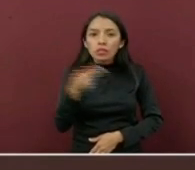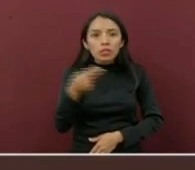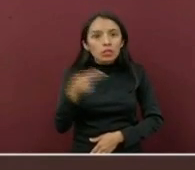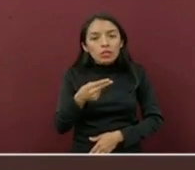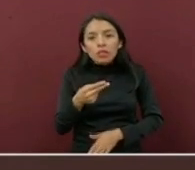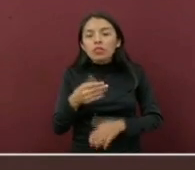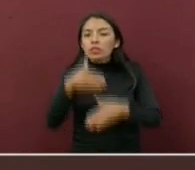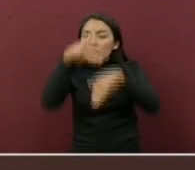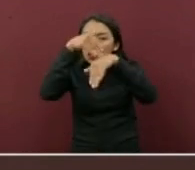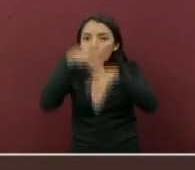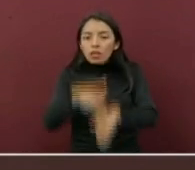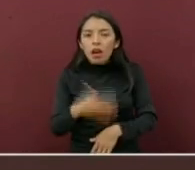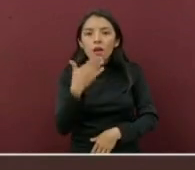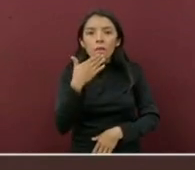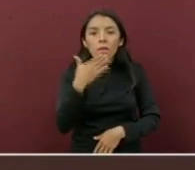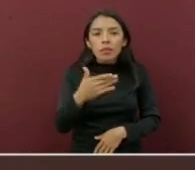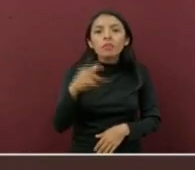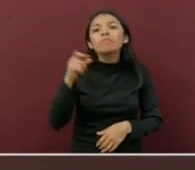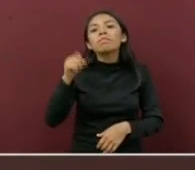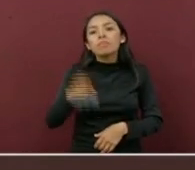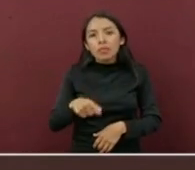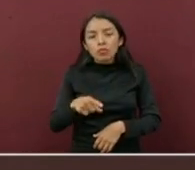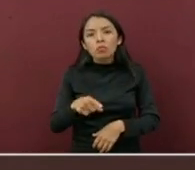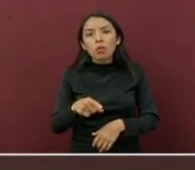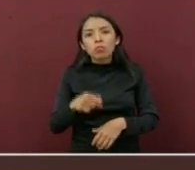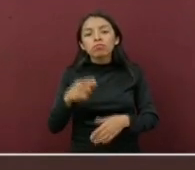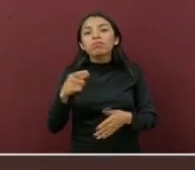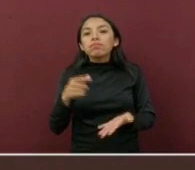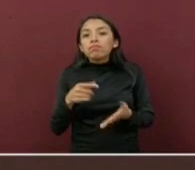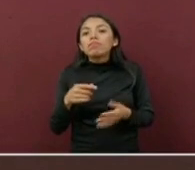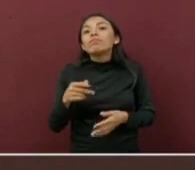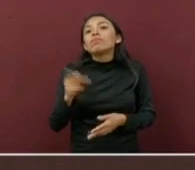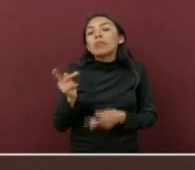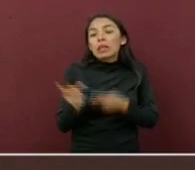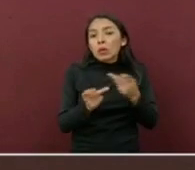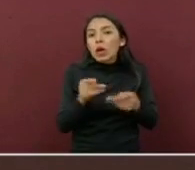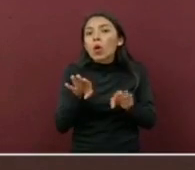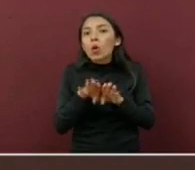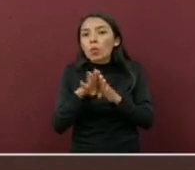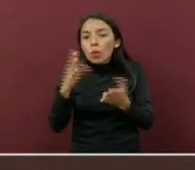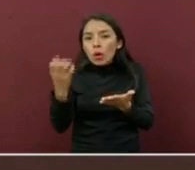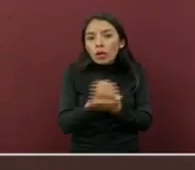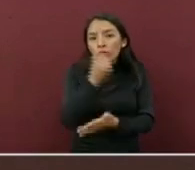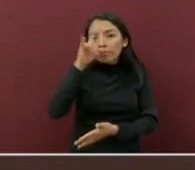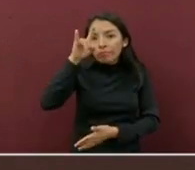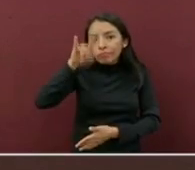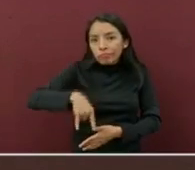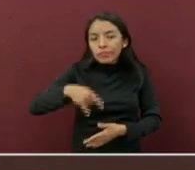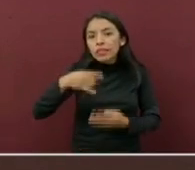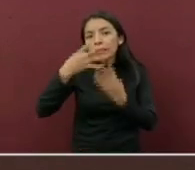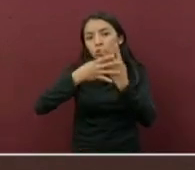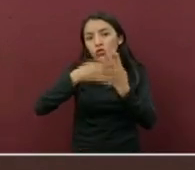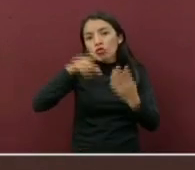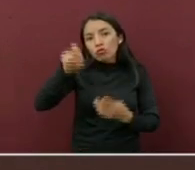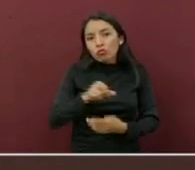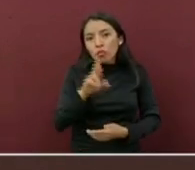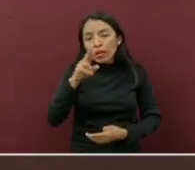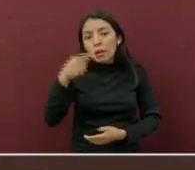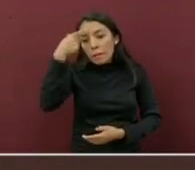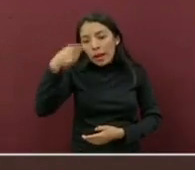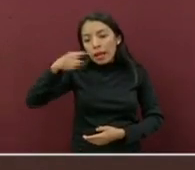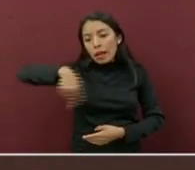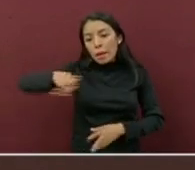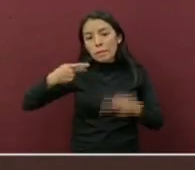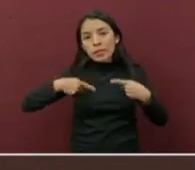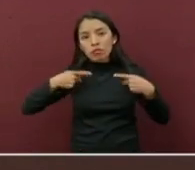así como la gestión del cartel con código qr para brindar seguridad a los asistentes